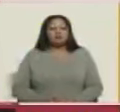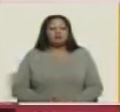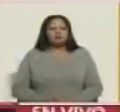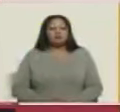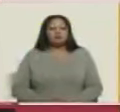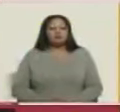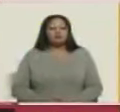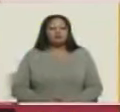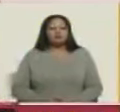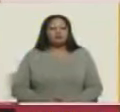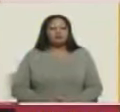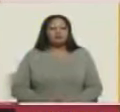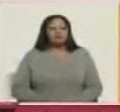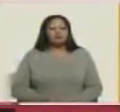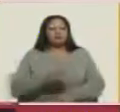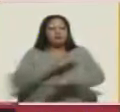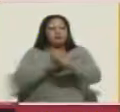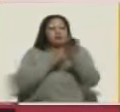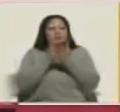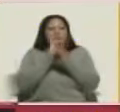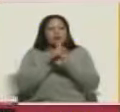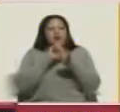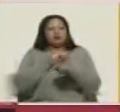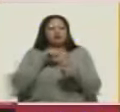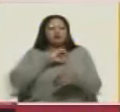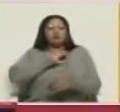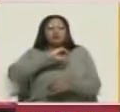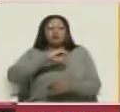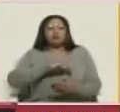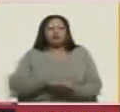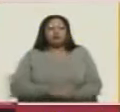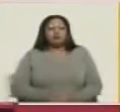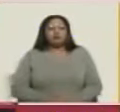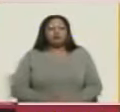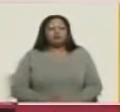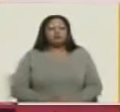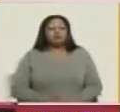moral ya lo somos, en la dignidad ya lo somos.